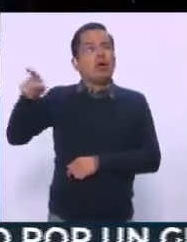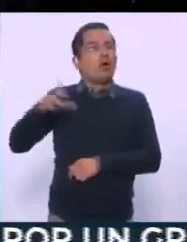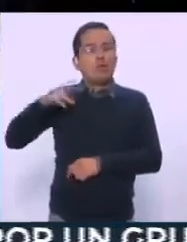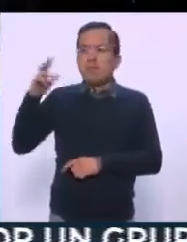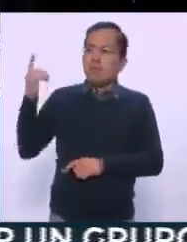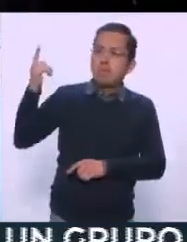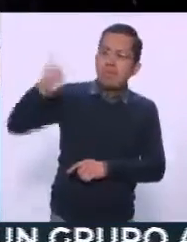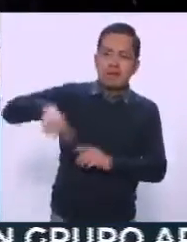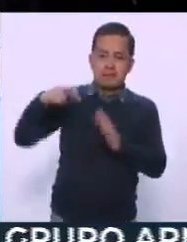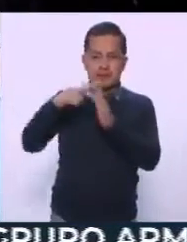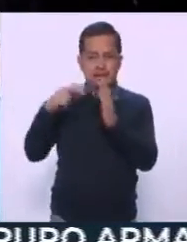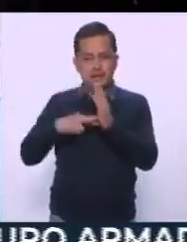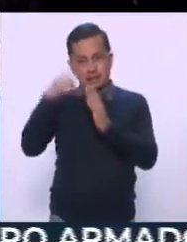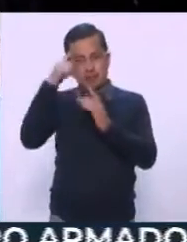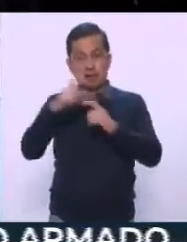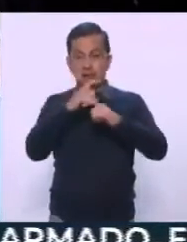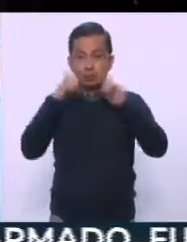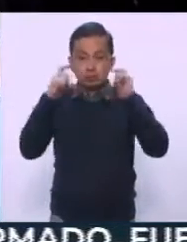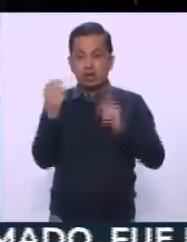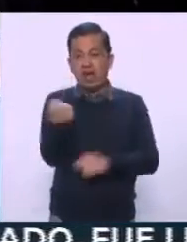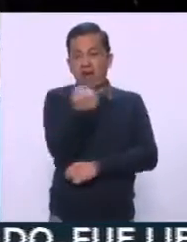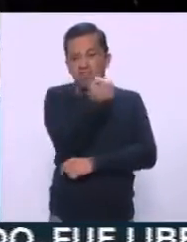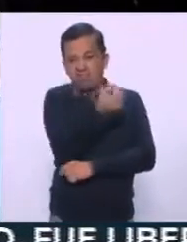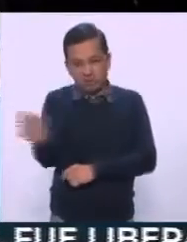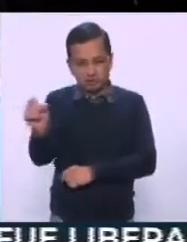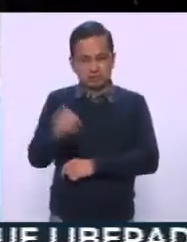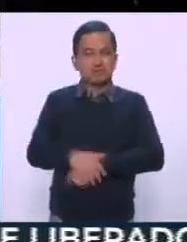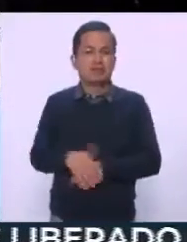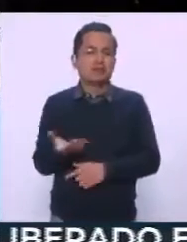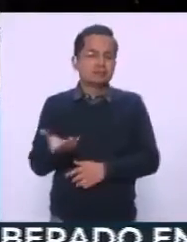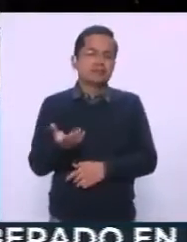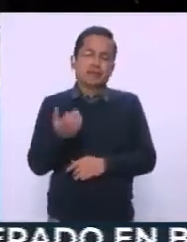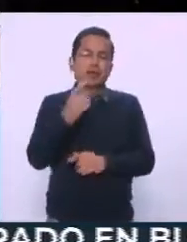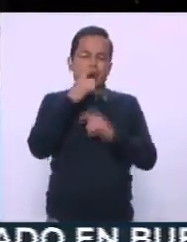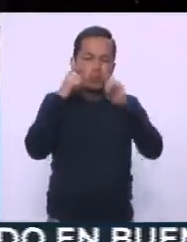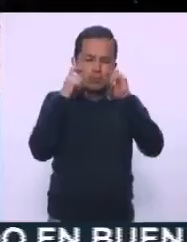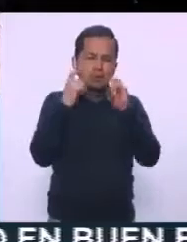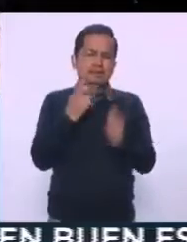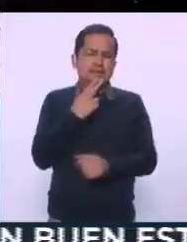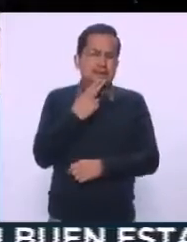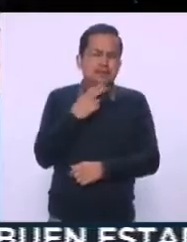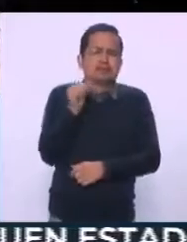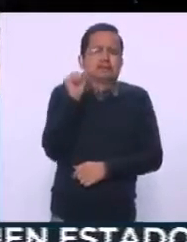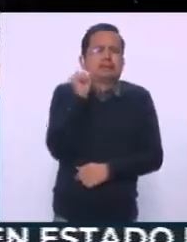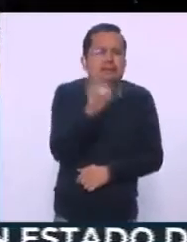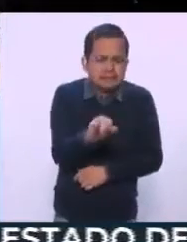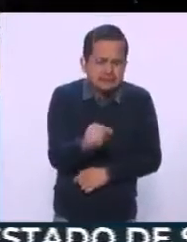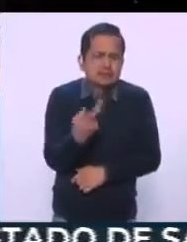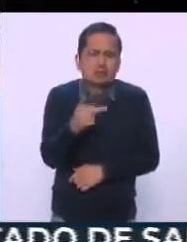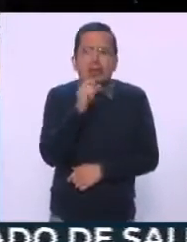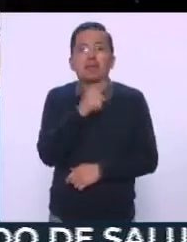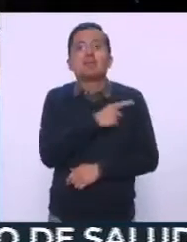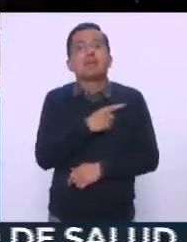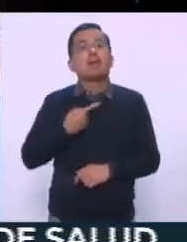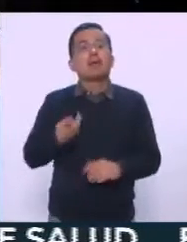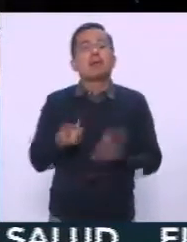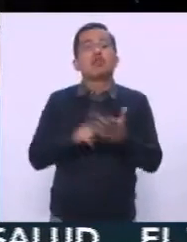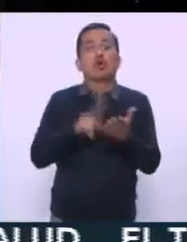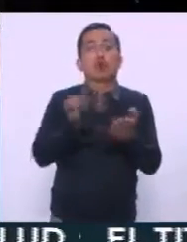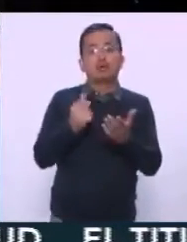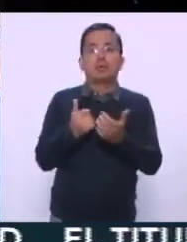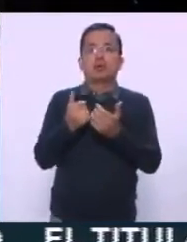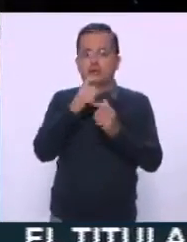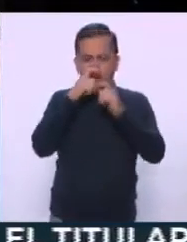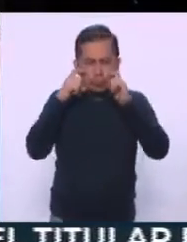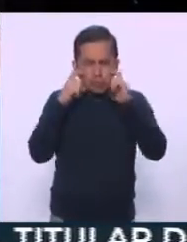sí ayuda, pero además con otras medidas, ¿no? O sea, con la sana distancia que se ha estado